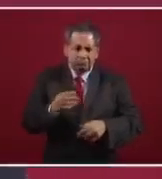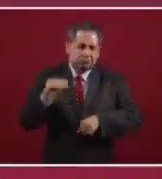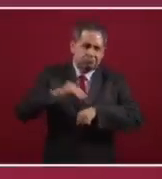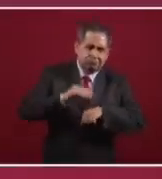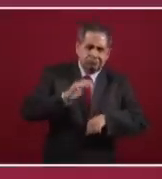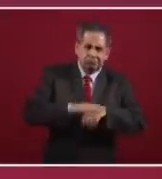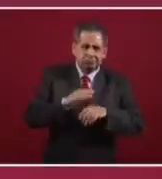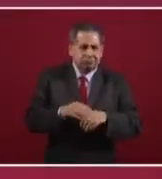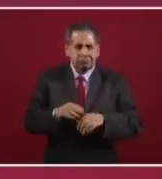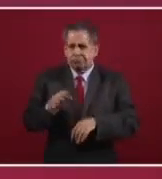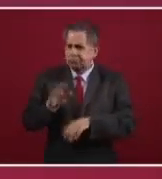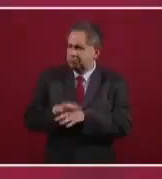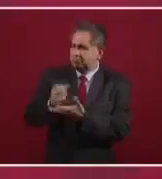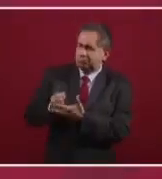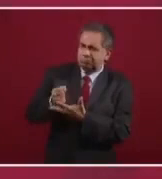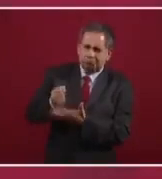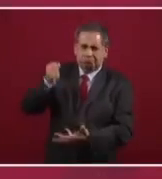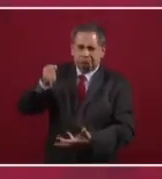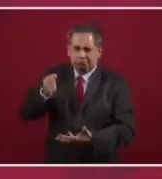ten más presupuesto,